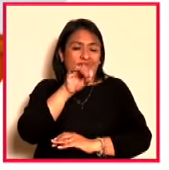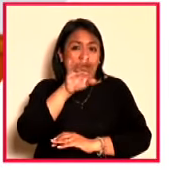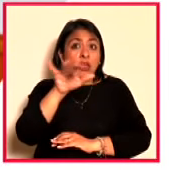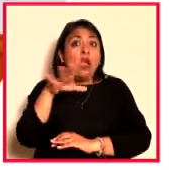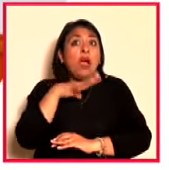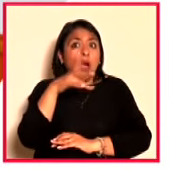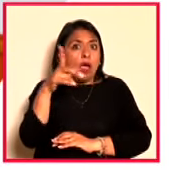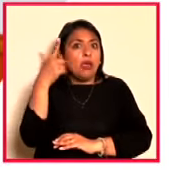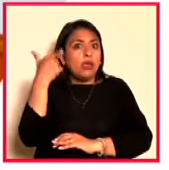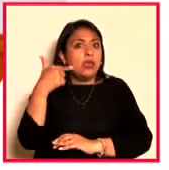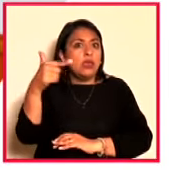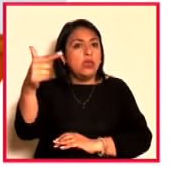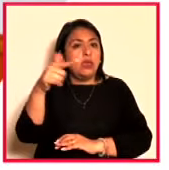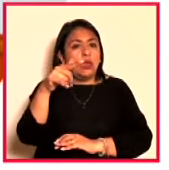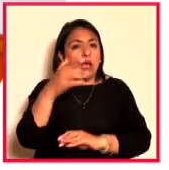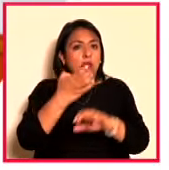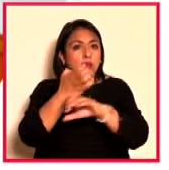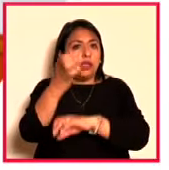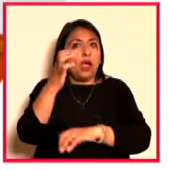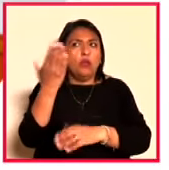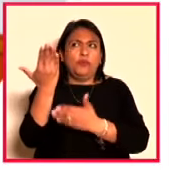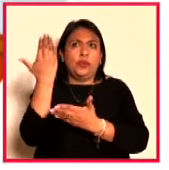gira en todo el estado hace unos años.